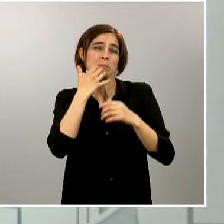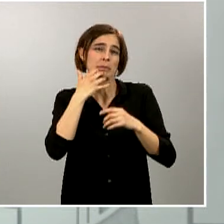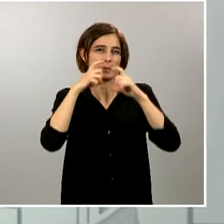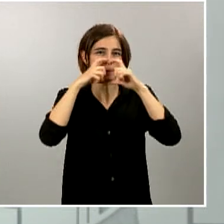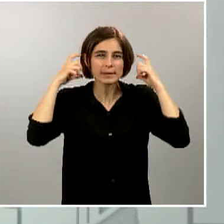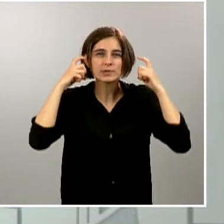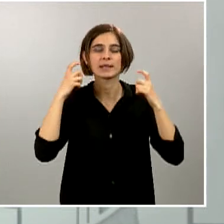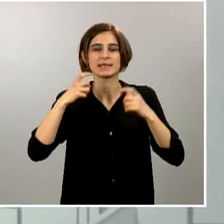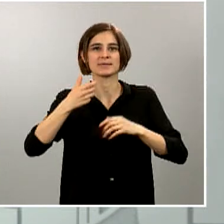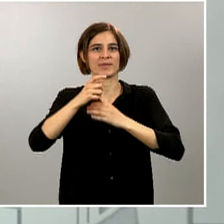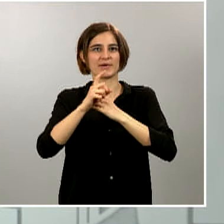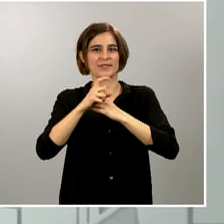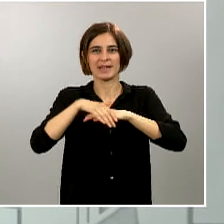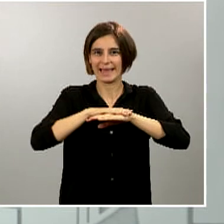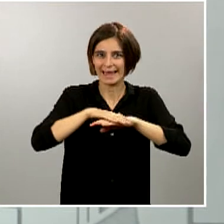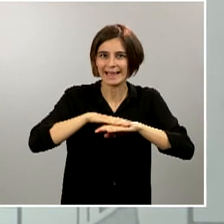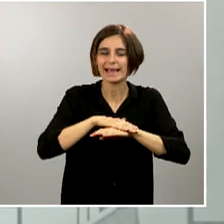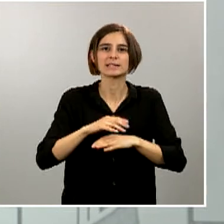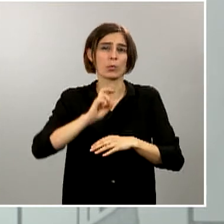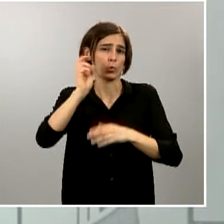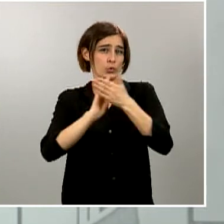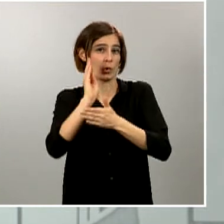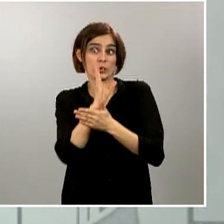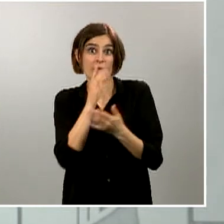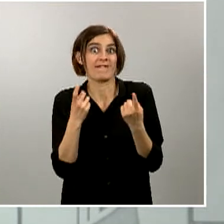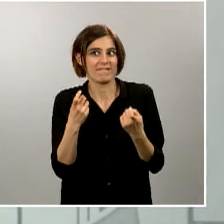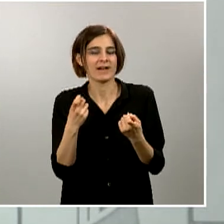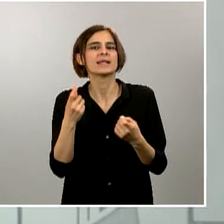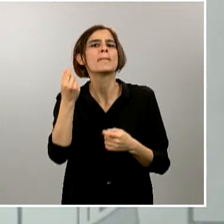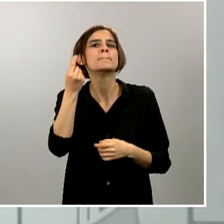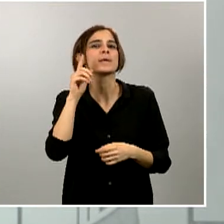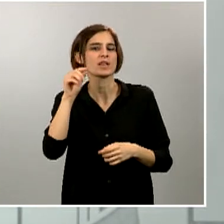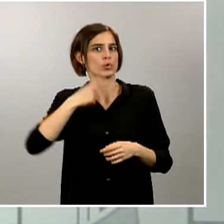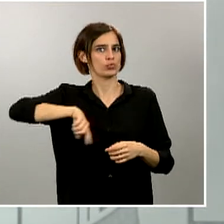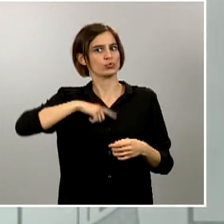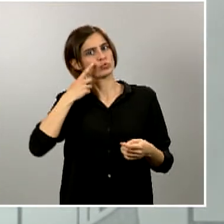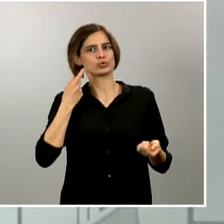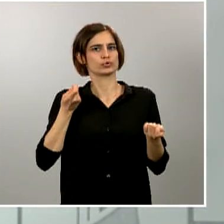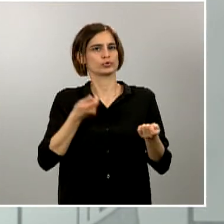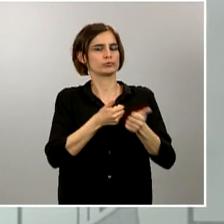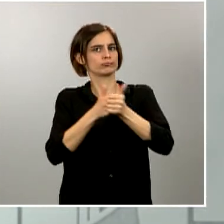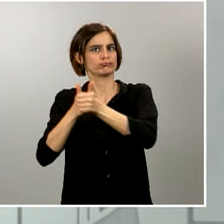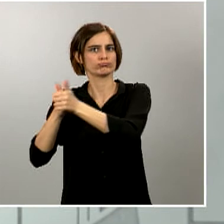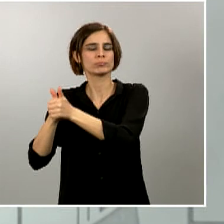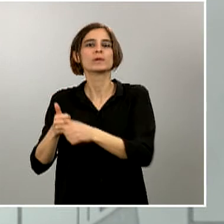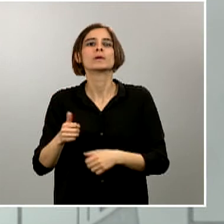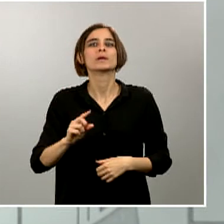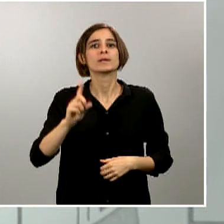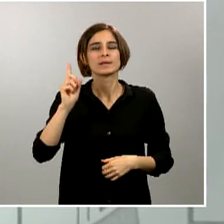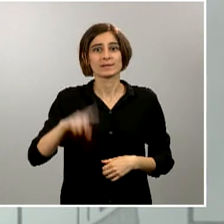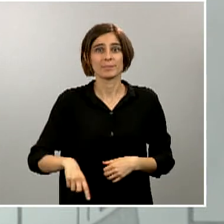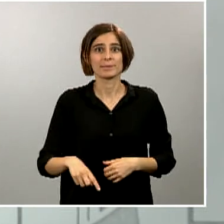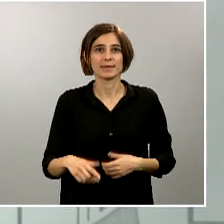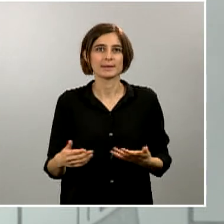geles y otro tipo de productos que se requieren en estos momentos. Es verdad que también tomamos en consideración el desorden, por ser benévolo en mi